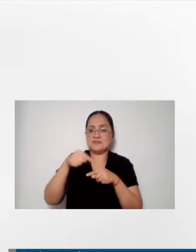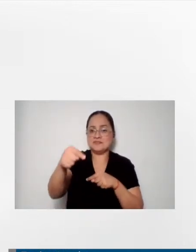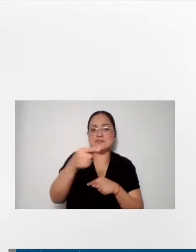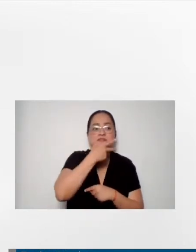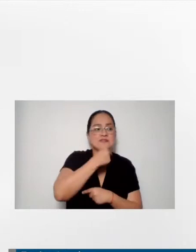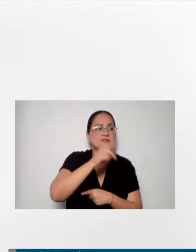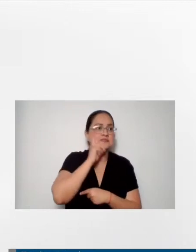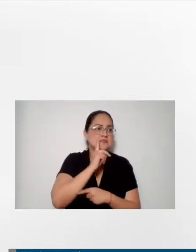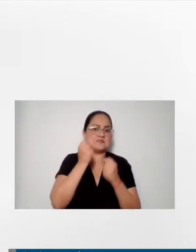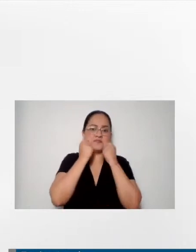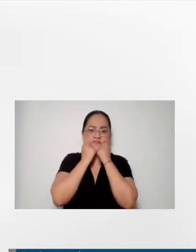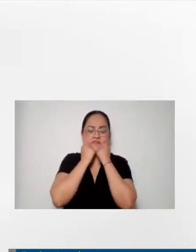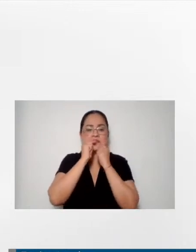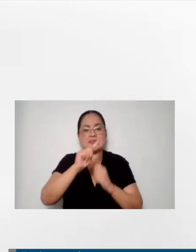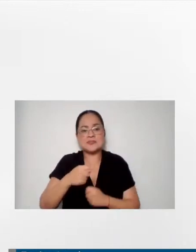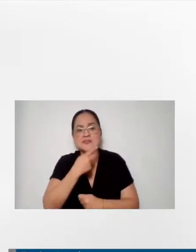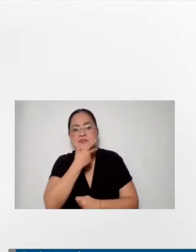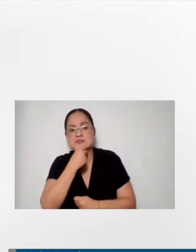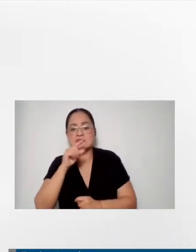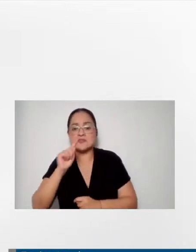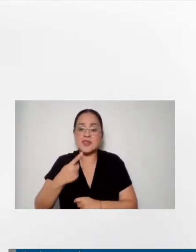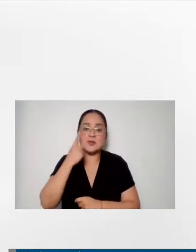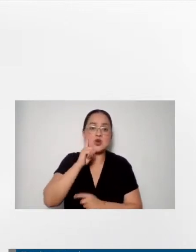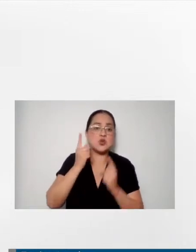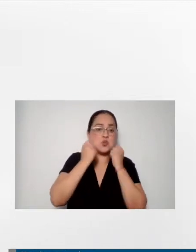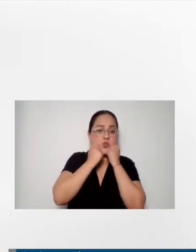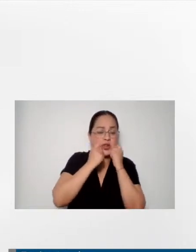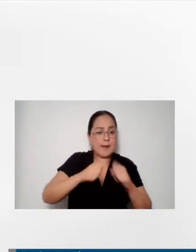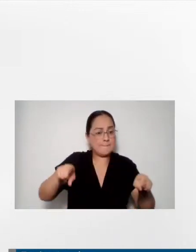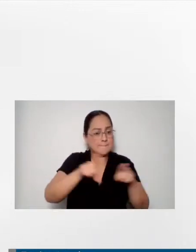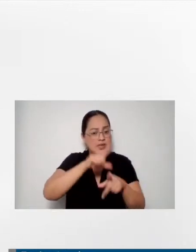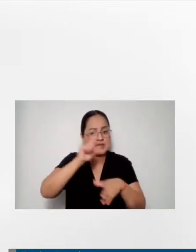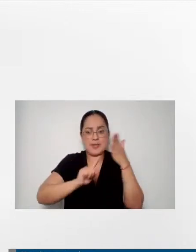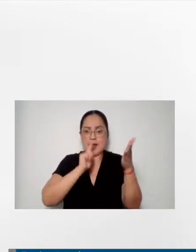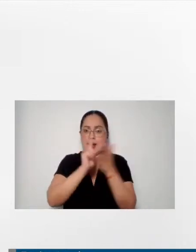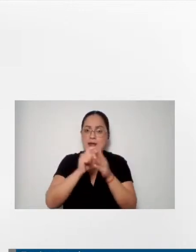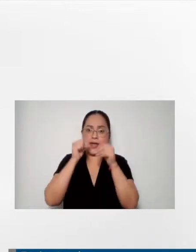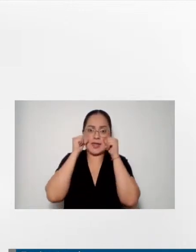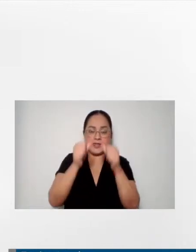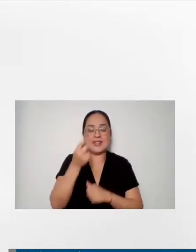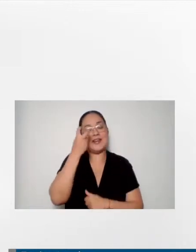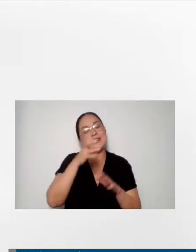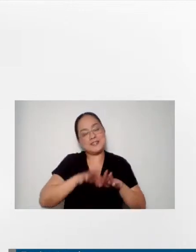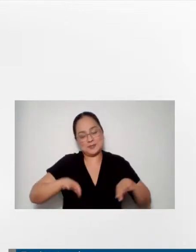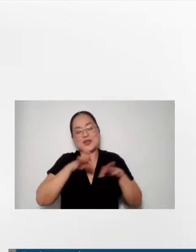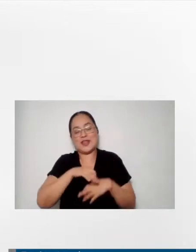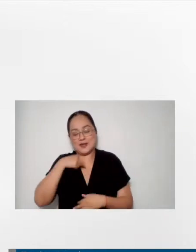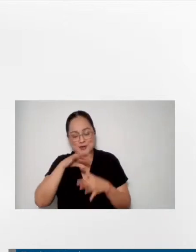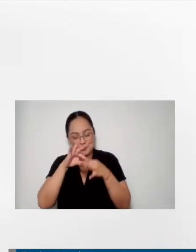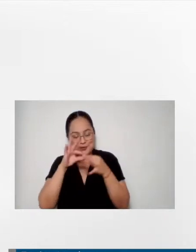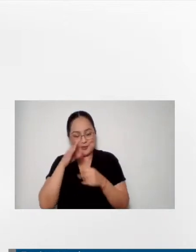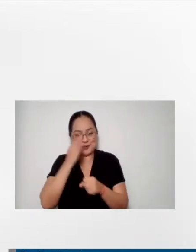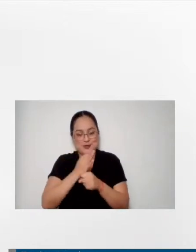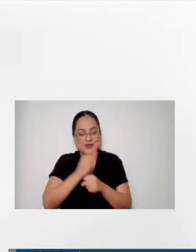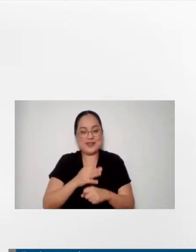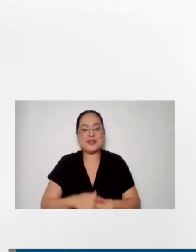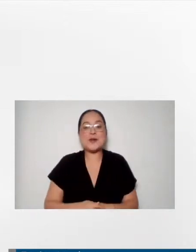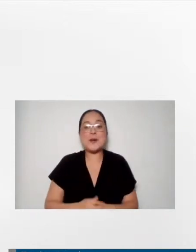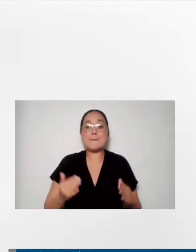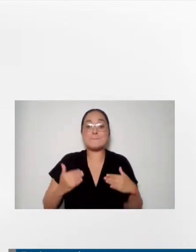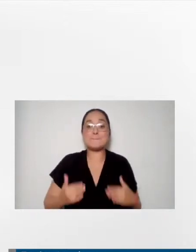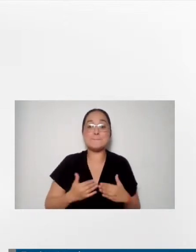eres mujer o hombre, ¿no? Entonces, por ahí, ese criterio sí lo resalto, ¿no? Luego, pues, igual, en esta